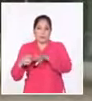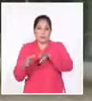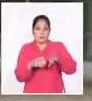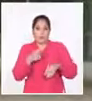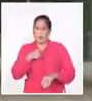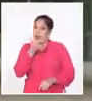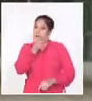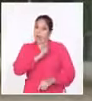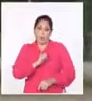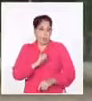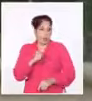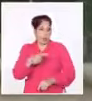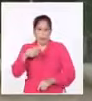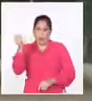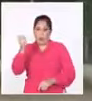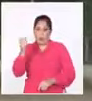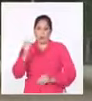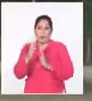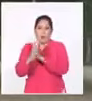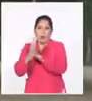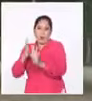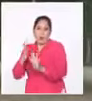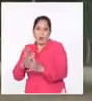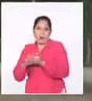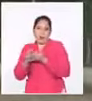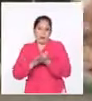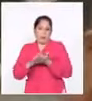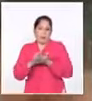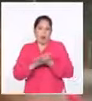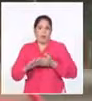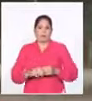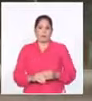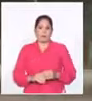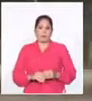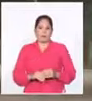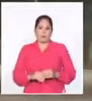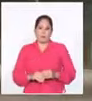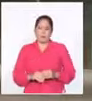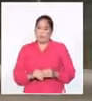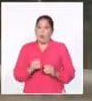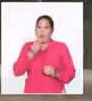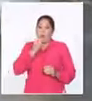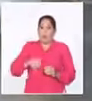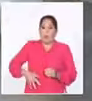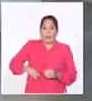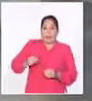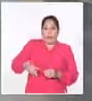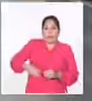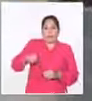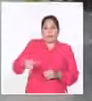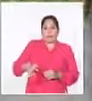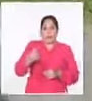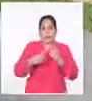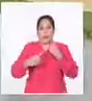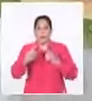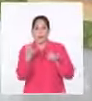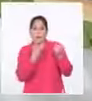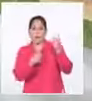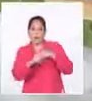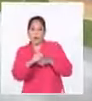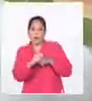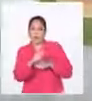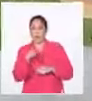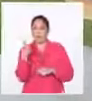rápida todavía y evitas a que tengas un momento determinado dinero en efectivo, se expone a que te lo roben, se te caen, se te pierde. Todas las ventas que le hacemos a